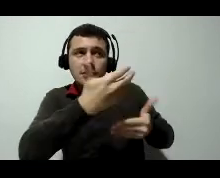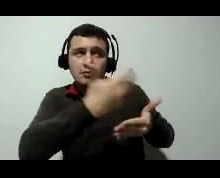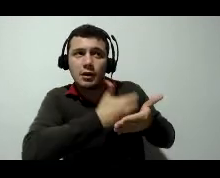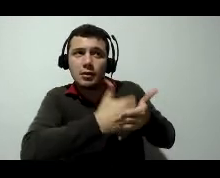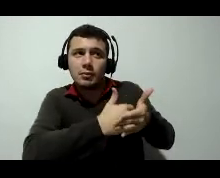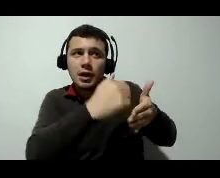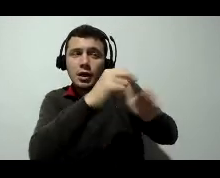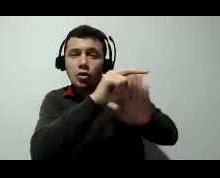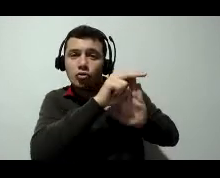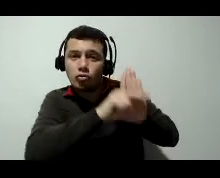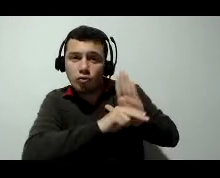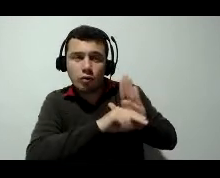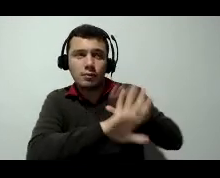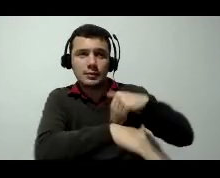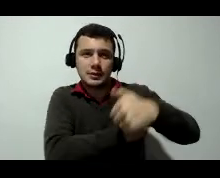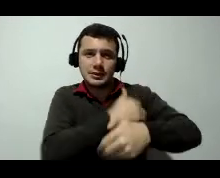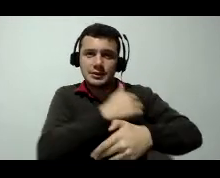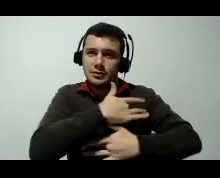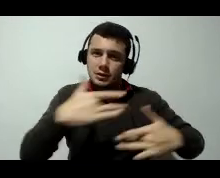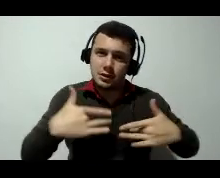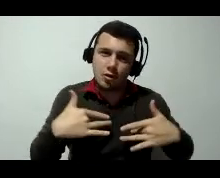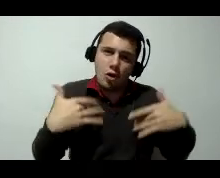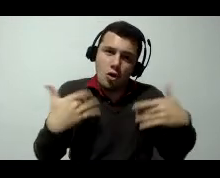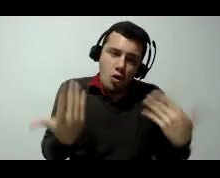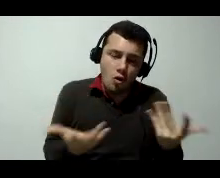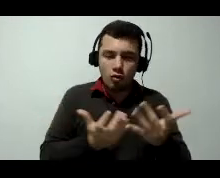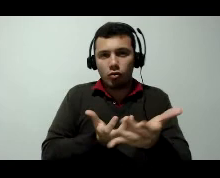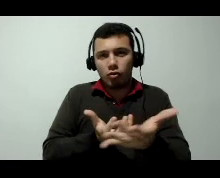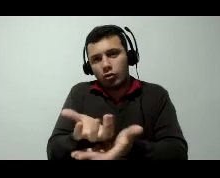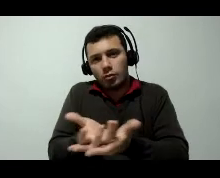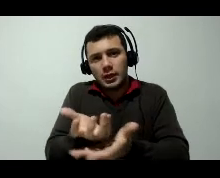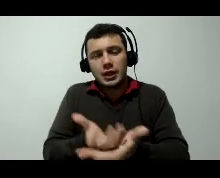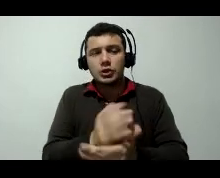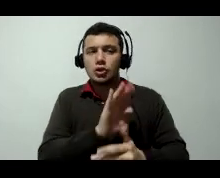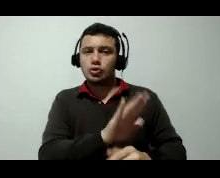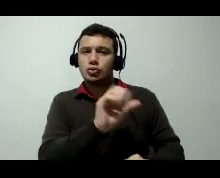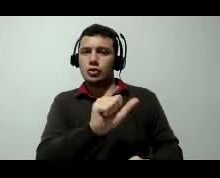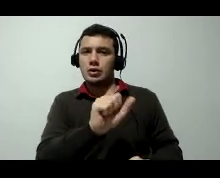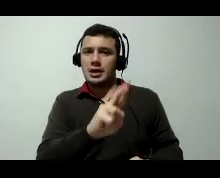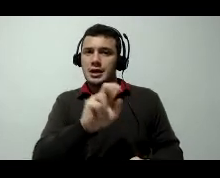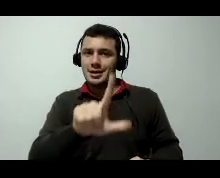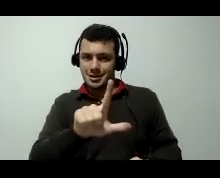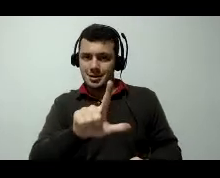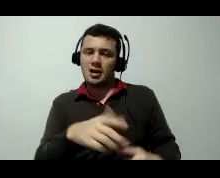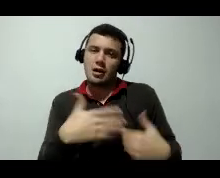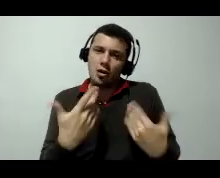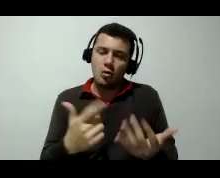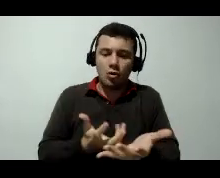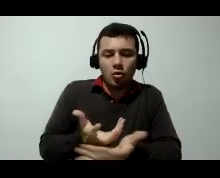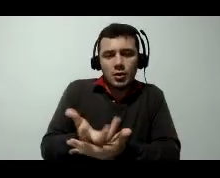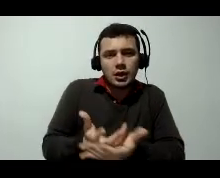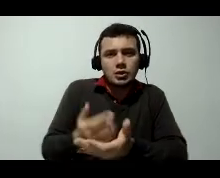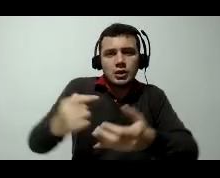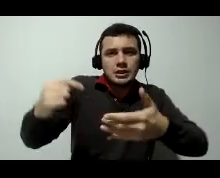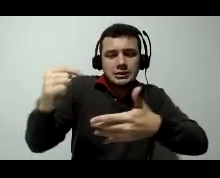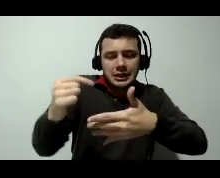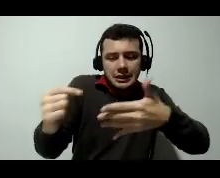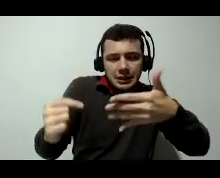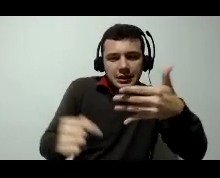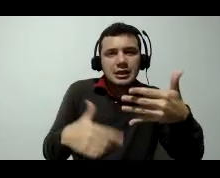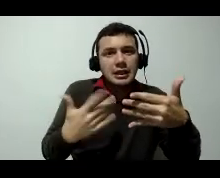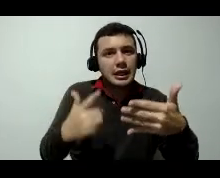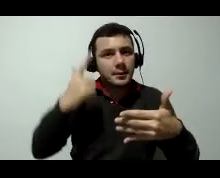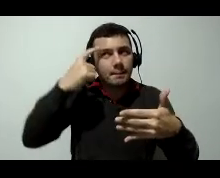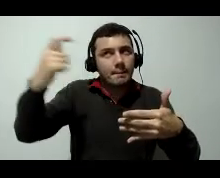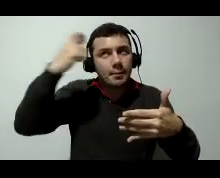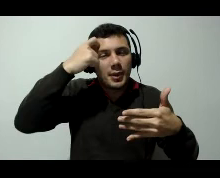oficiales, tanto del Ministerio o recomendaciones técnicas desde ARL en cuanto a qué recomendaciones se deben tener en